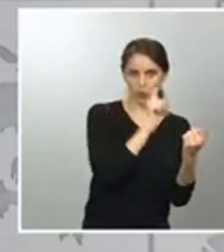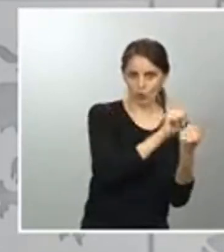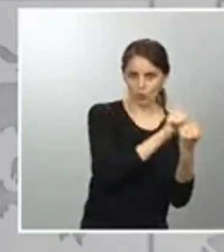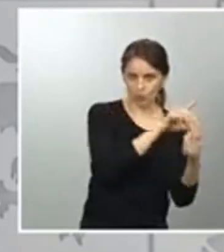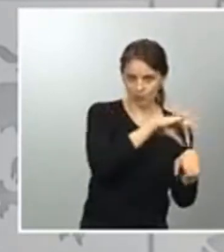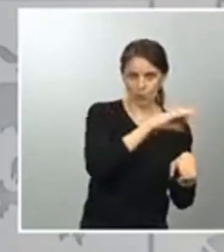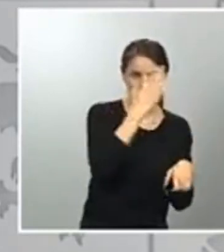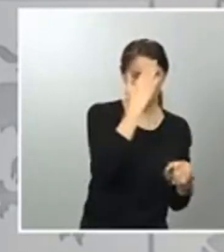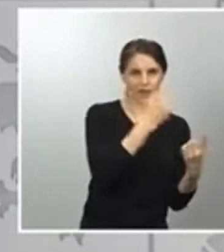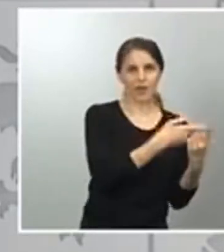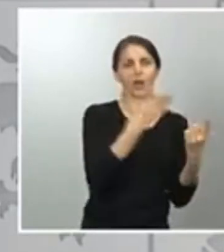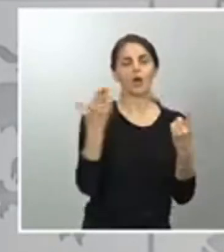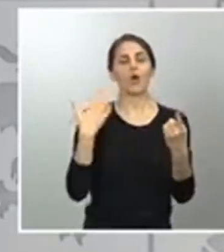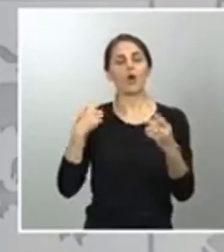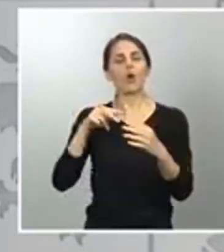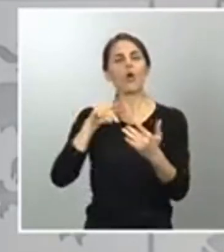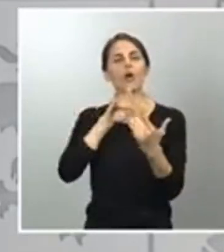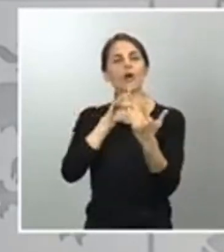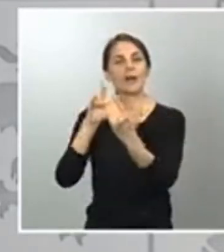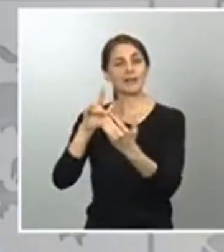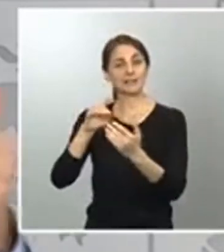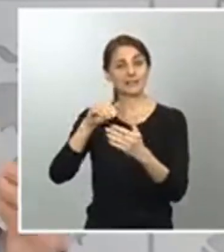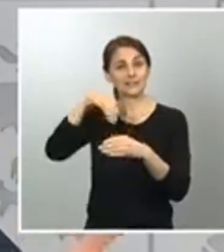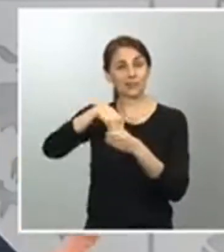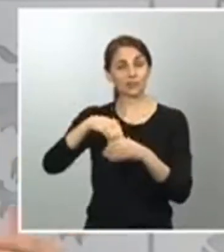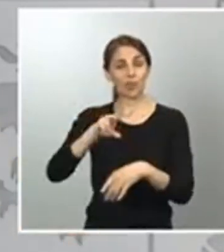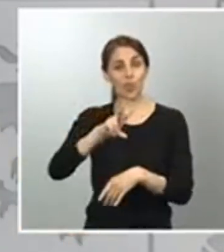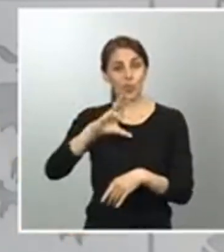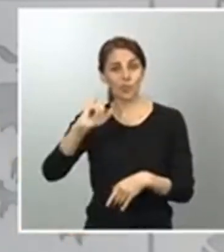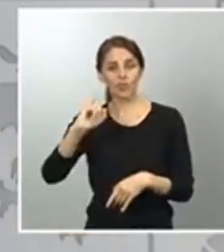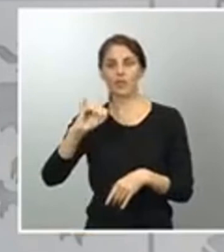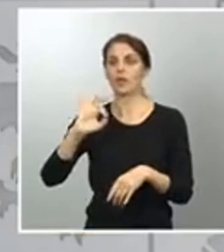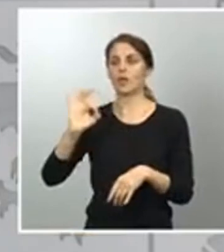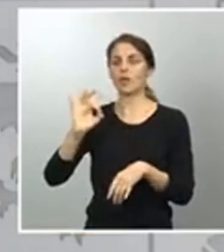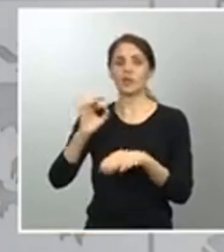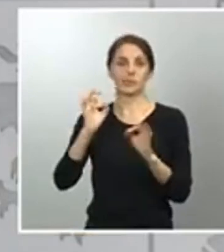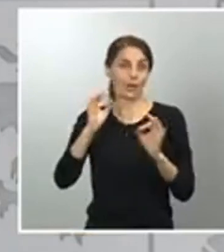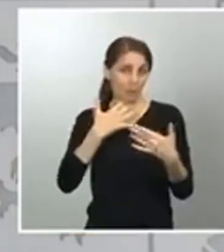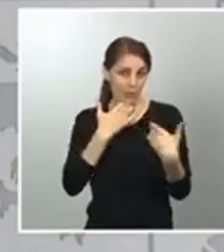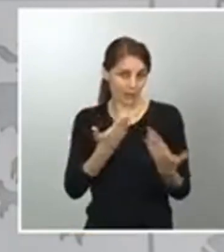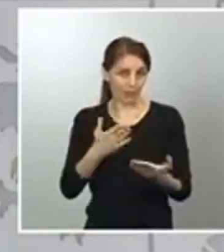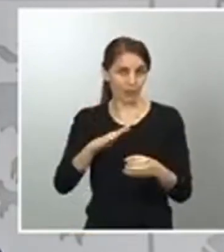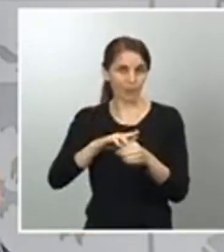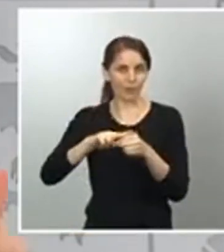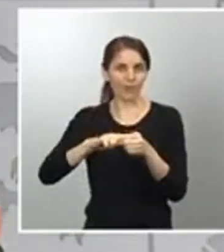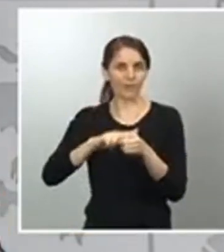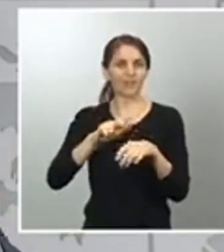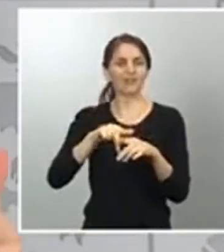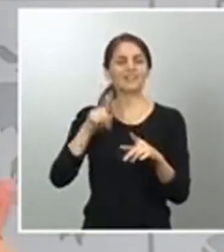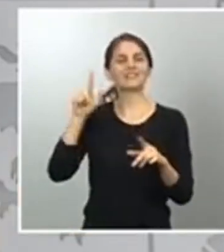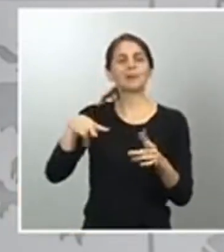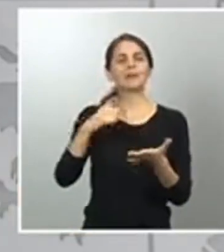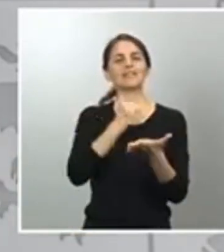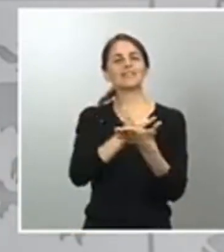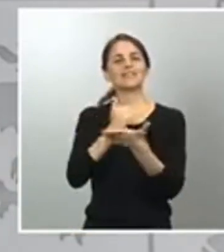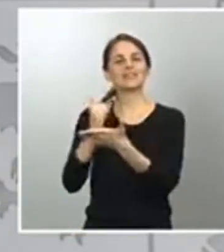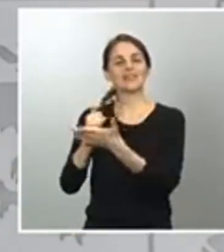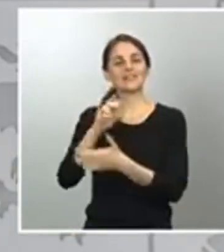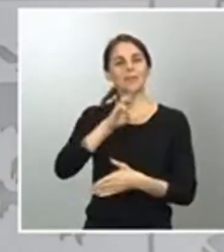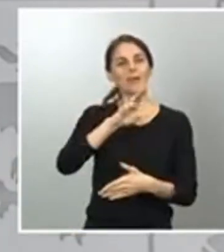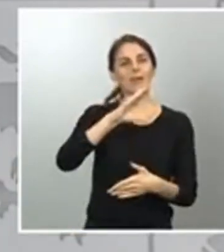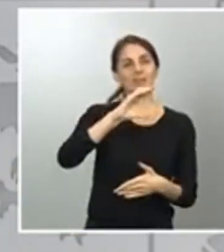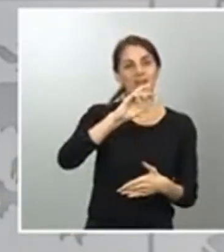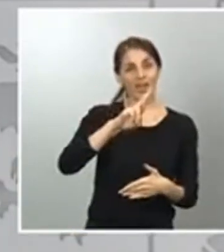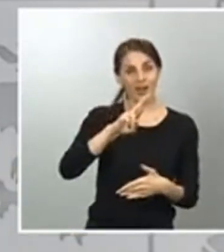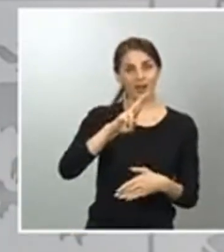caso, si seguimos con el ejemplo de las provincias, también el número de test PCR, la capacidad de detección y anticipación que tengamos